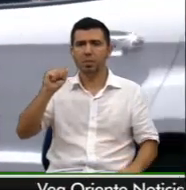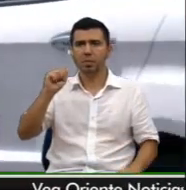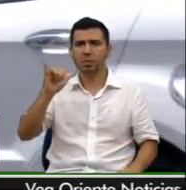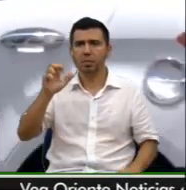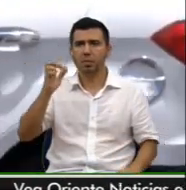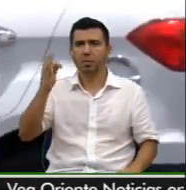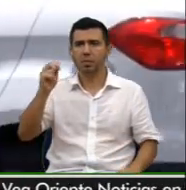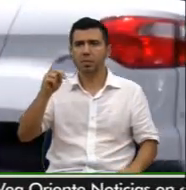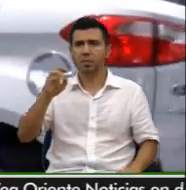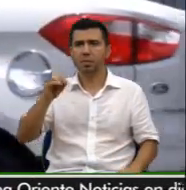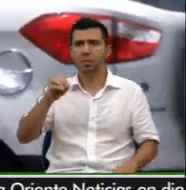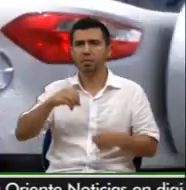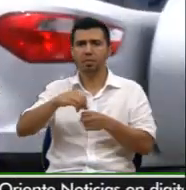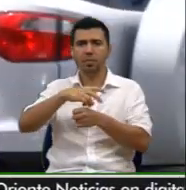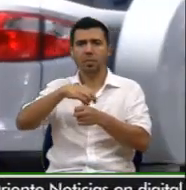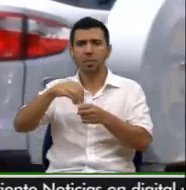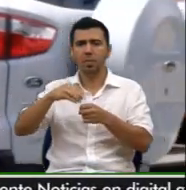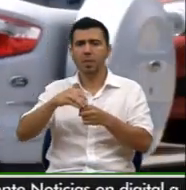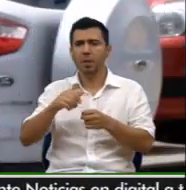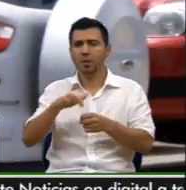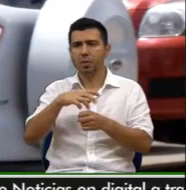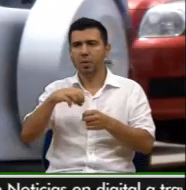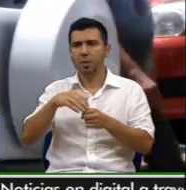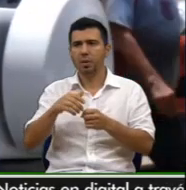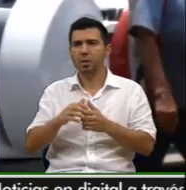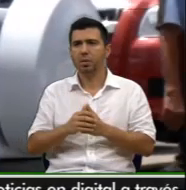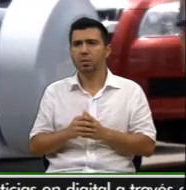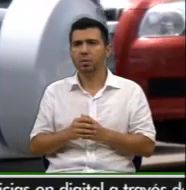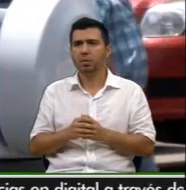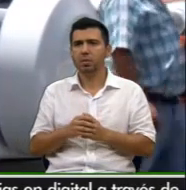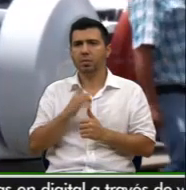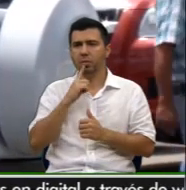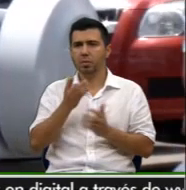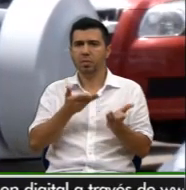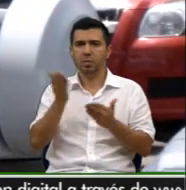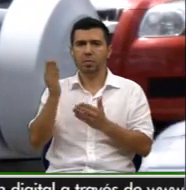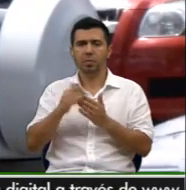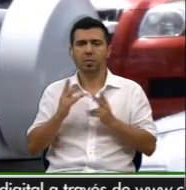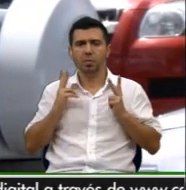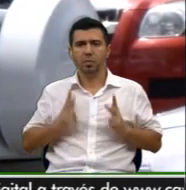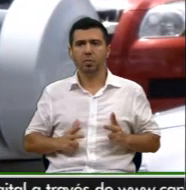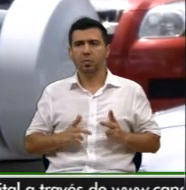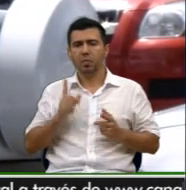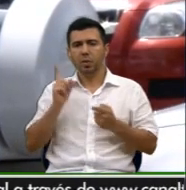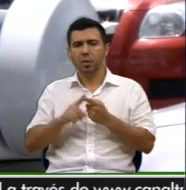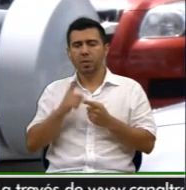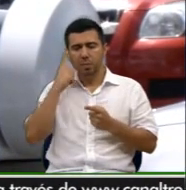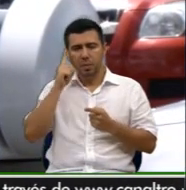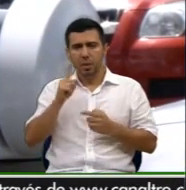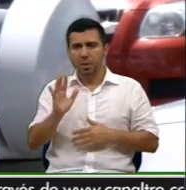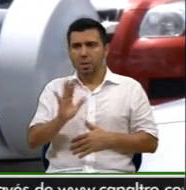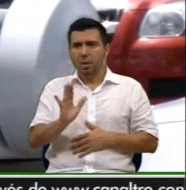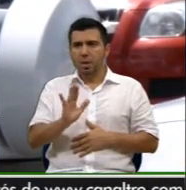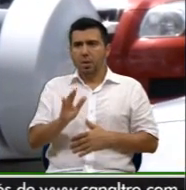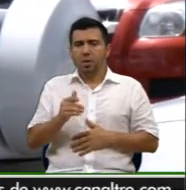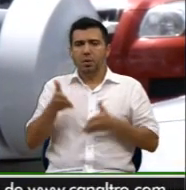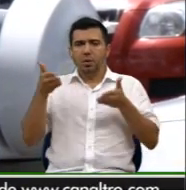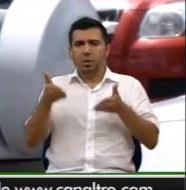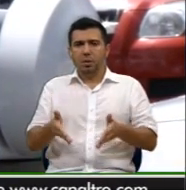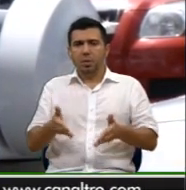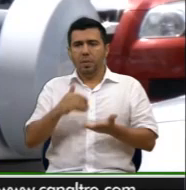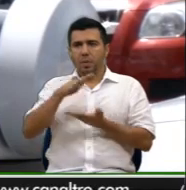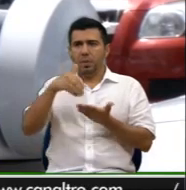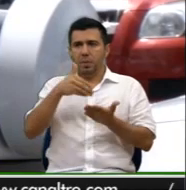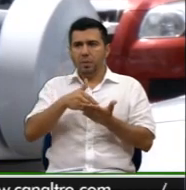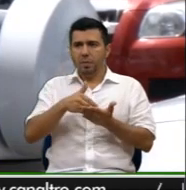Santander eh posteriormente los cuerpos serán trasladados para darle el último aios en el cementerio central por el